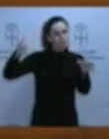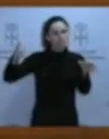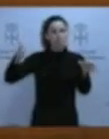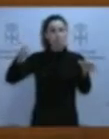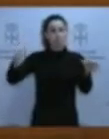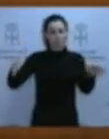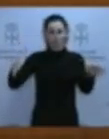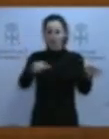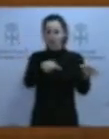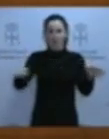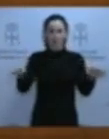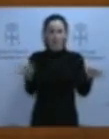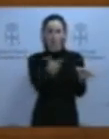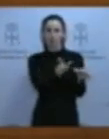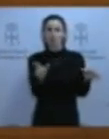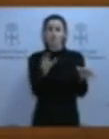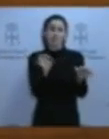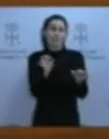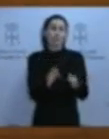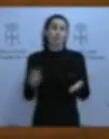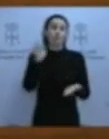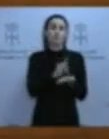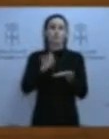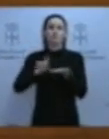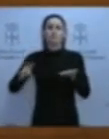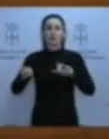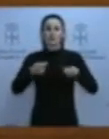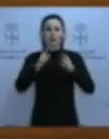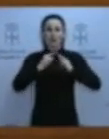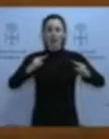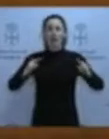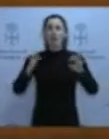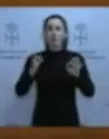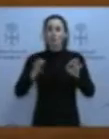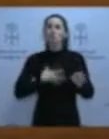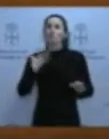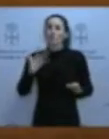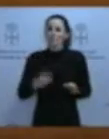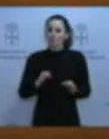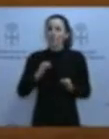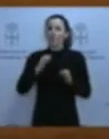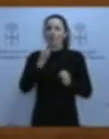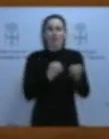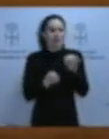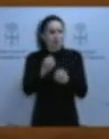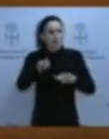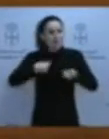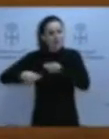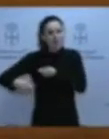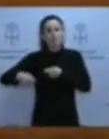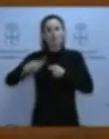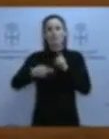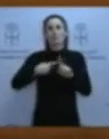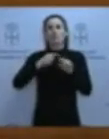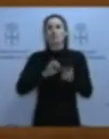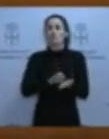ello, la celebración periódica de los mercados sirve para acercar la actividad comercial y los servicios de las cabeceras a las cabeceras de las